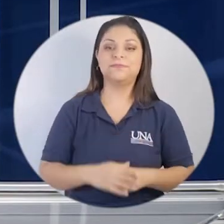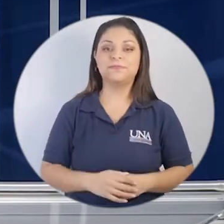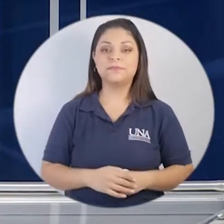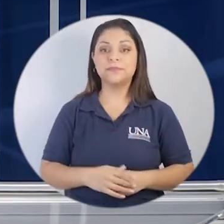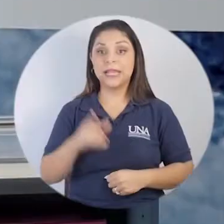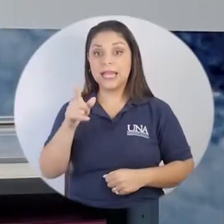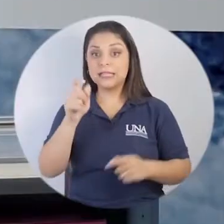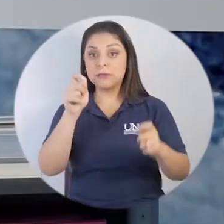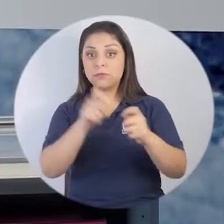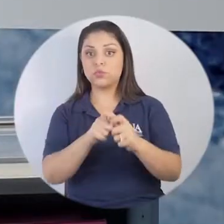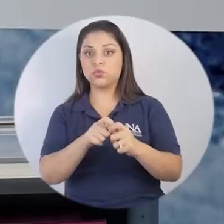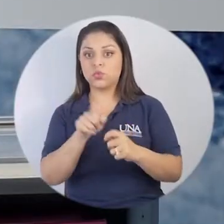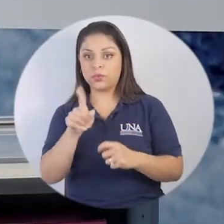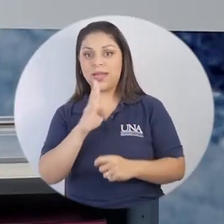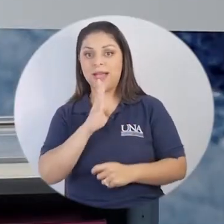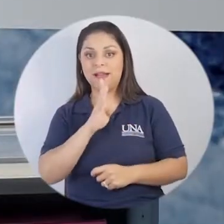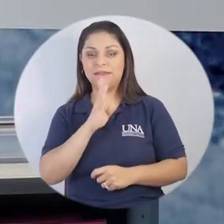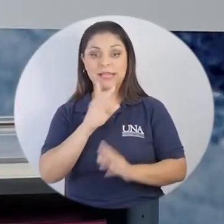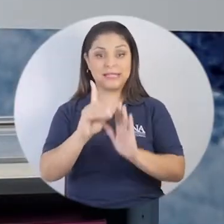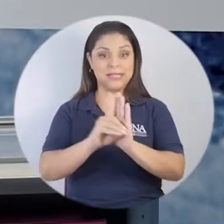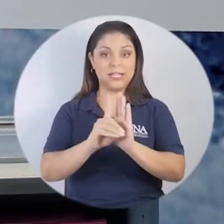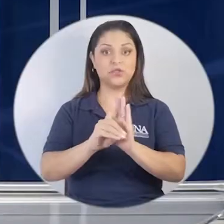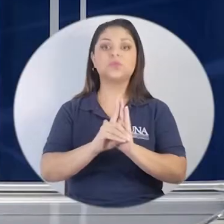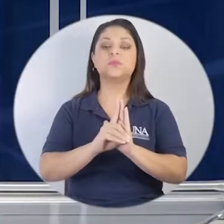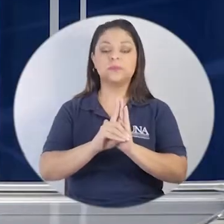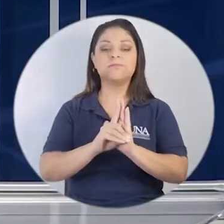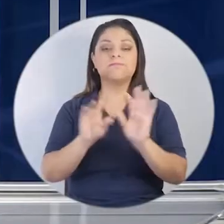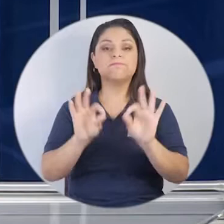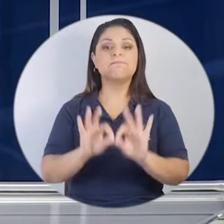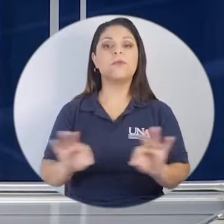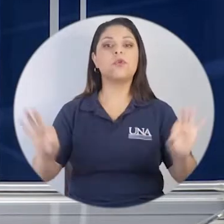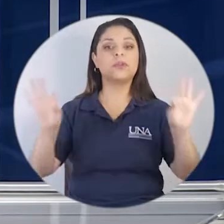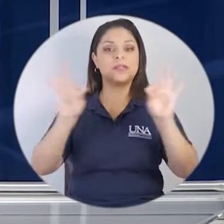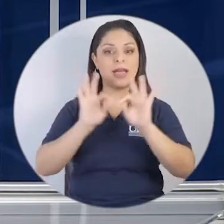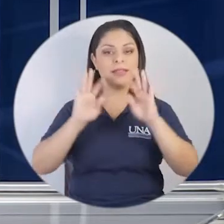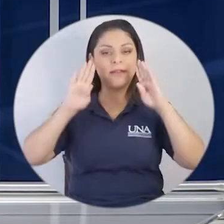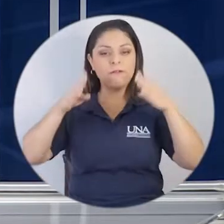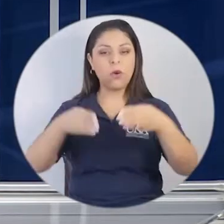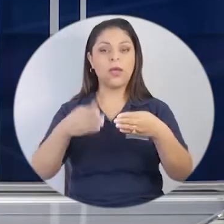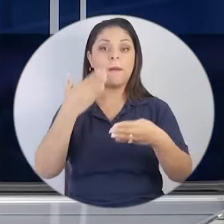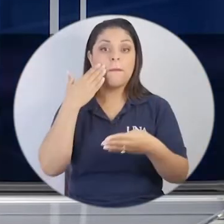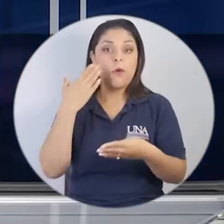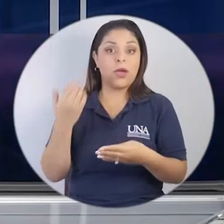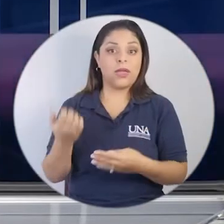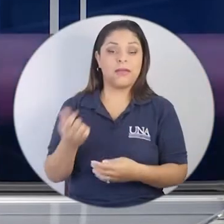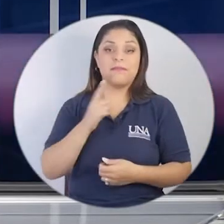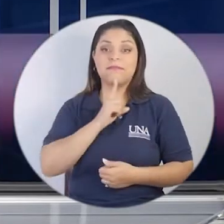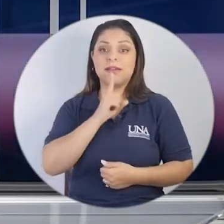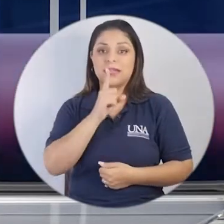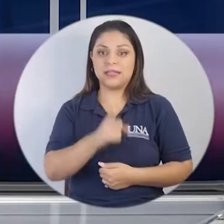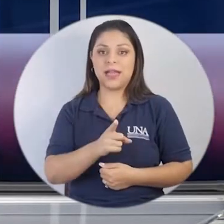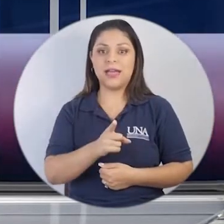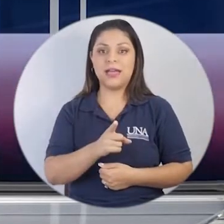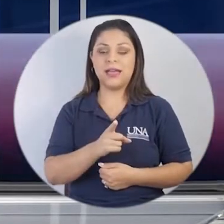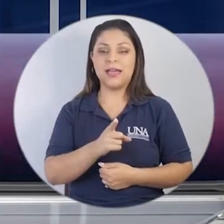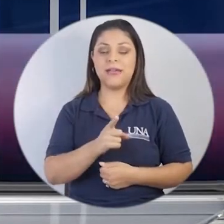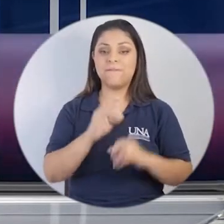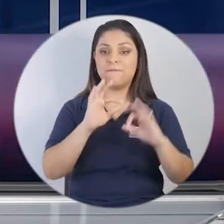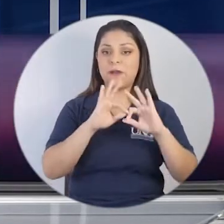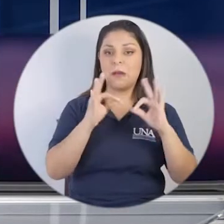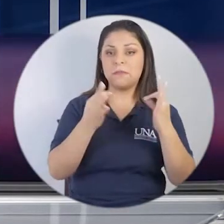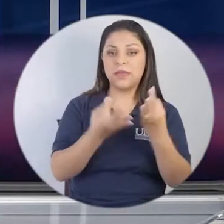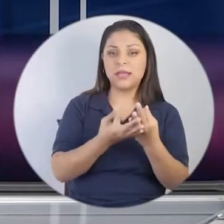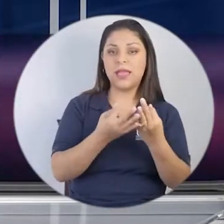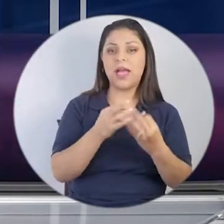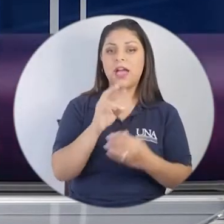importante porque incluso no podríamos decir, ¿verdad?, que por lo menos en los ámbitos familiares sea una discriminación